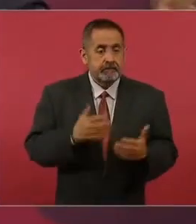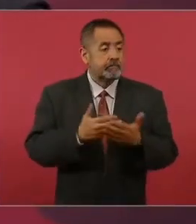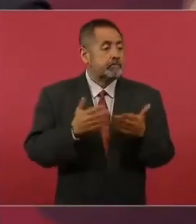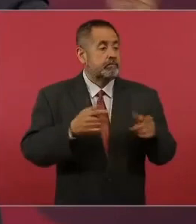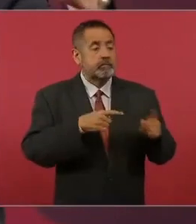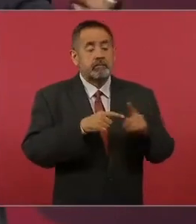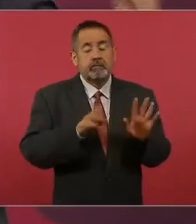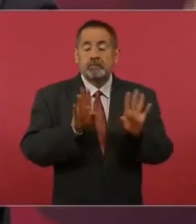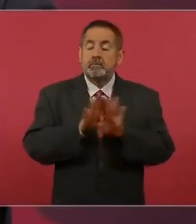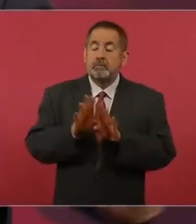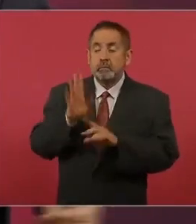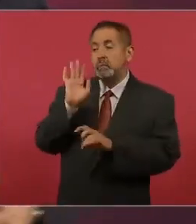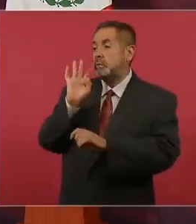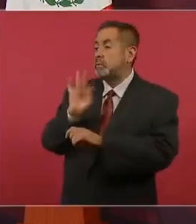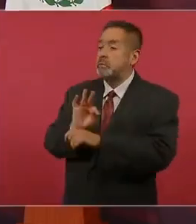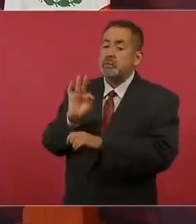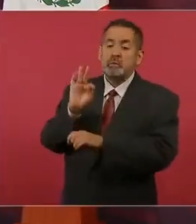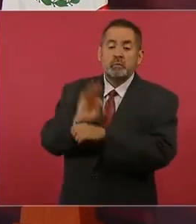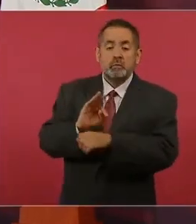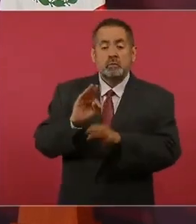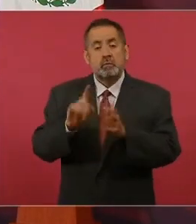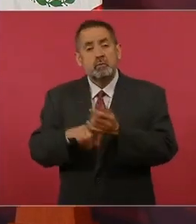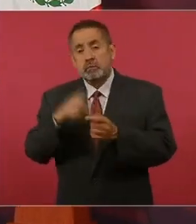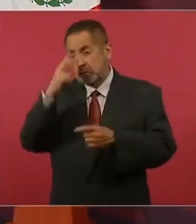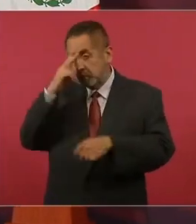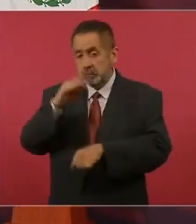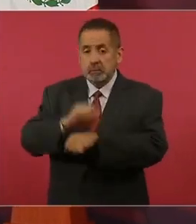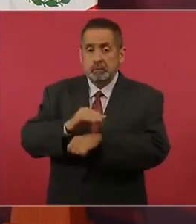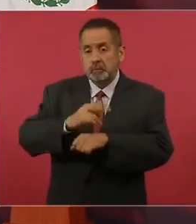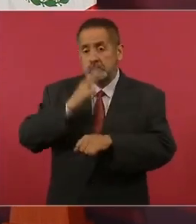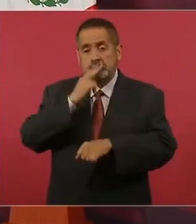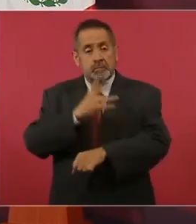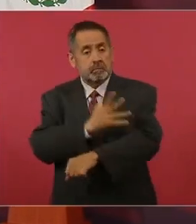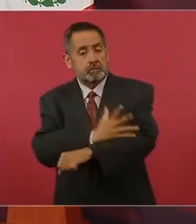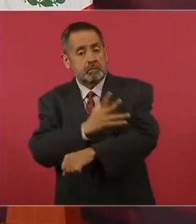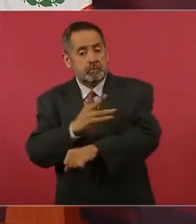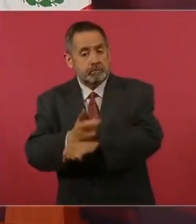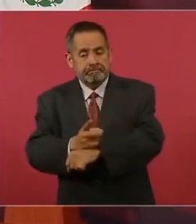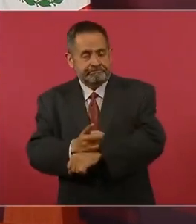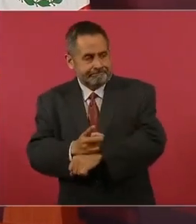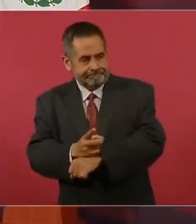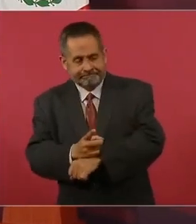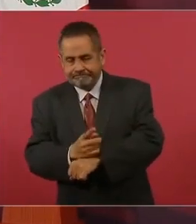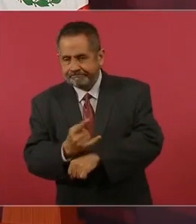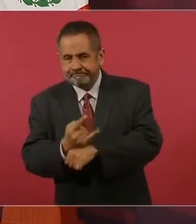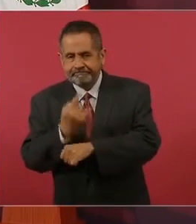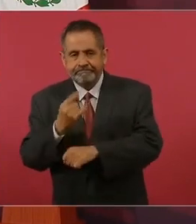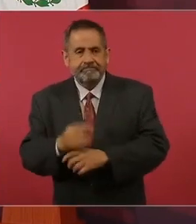aparecen como los paladines de la honestidad,